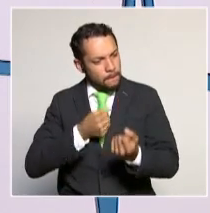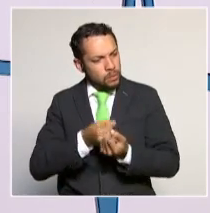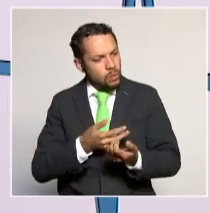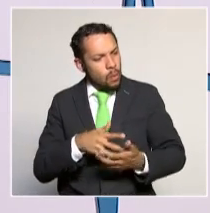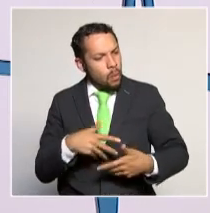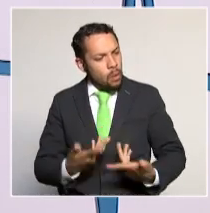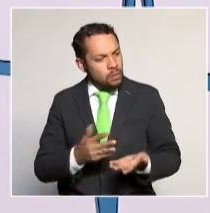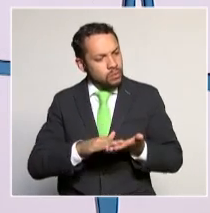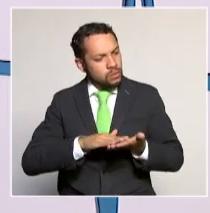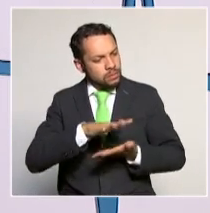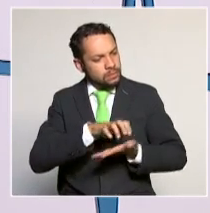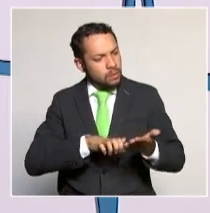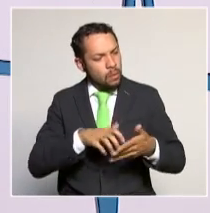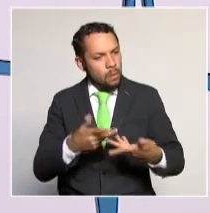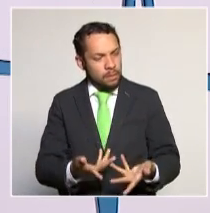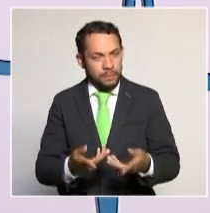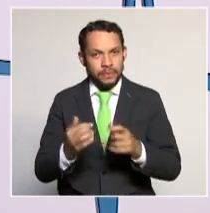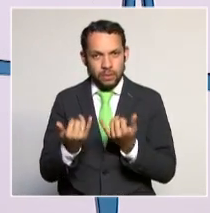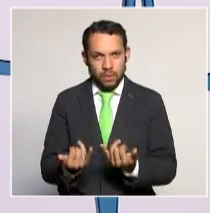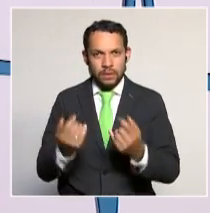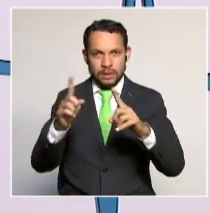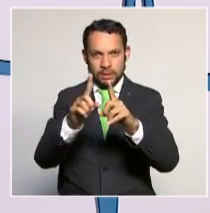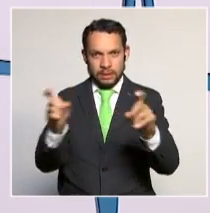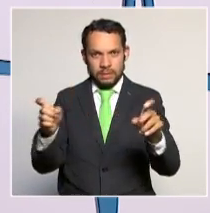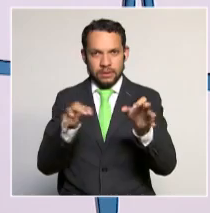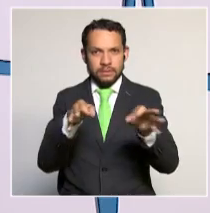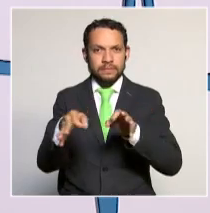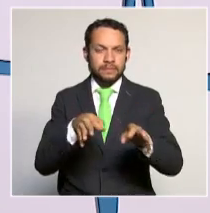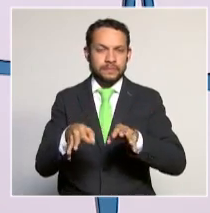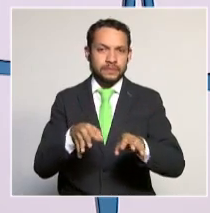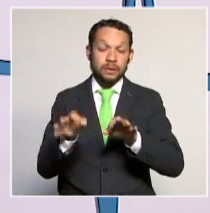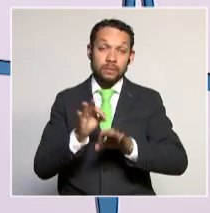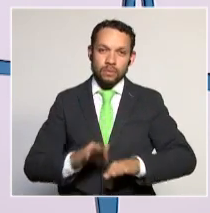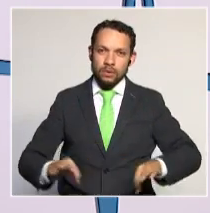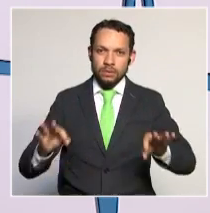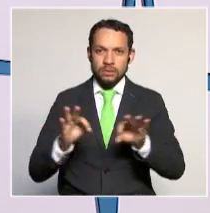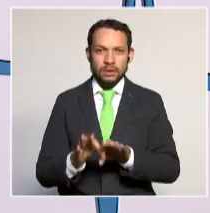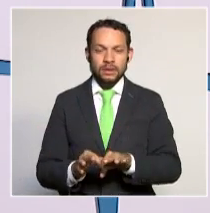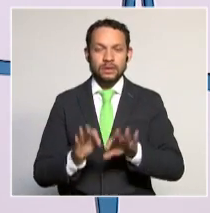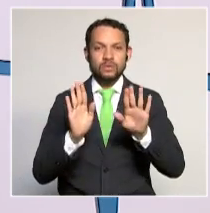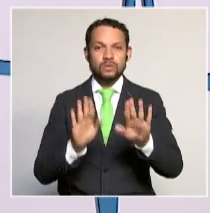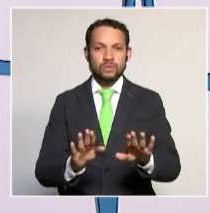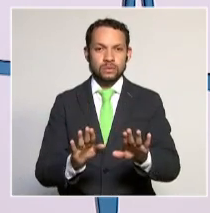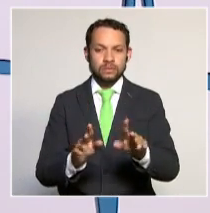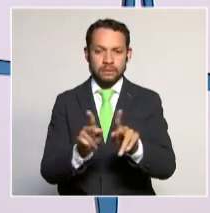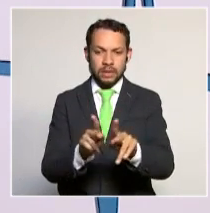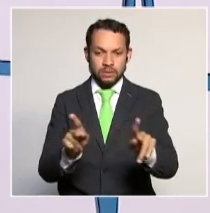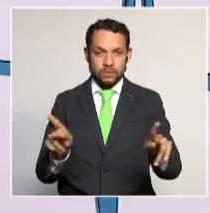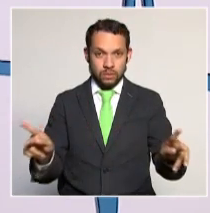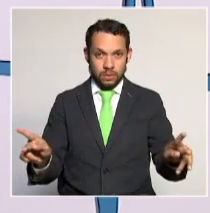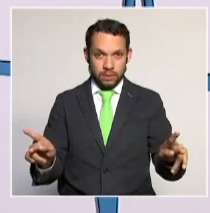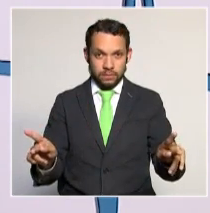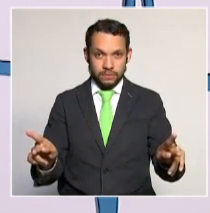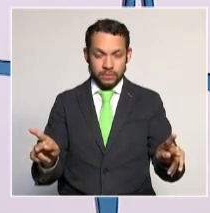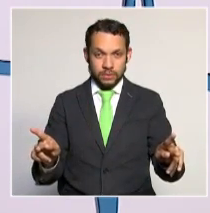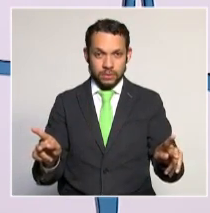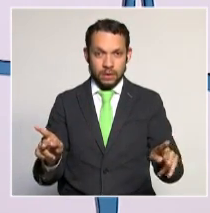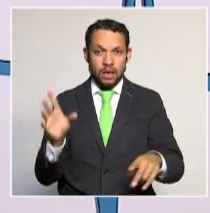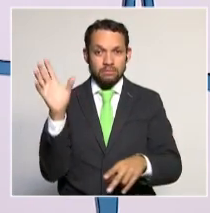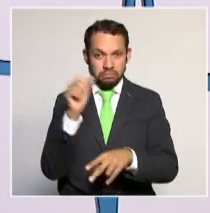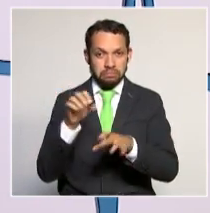tema muy interesante que yo sé que muchas personas, por